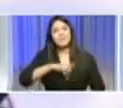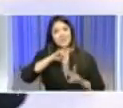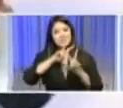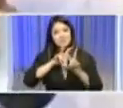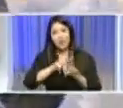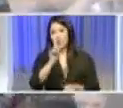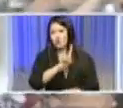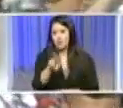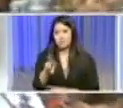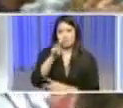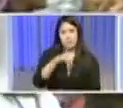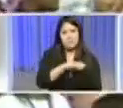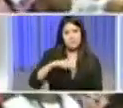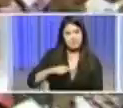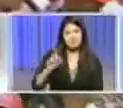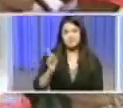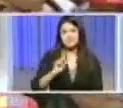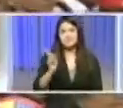no va a ser privatizada.